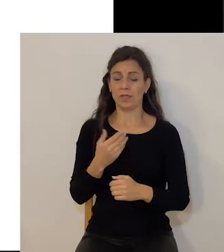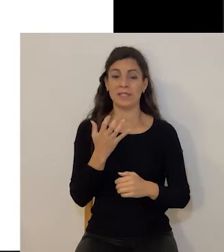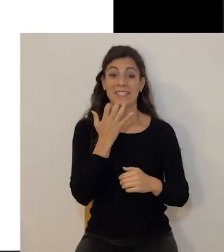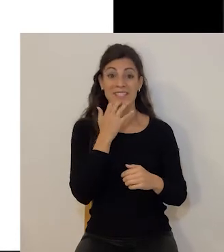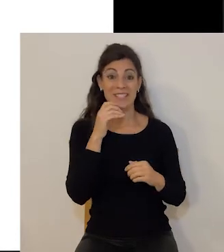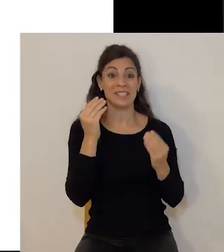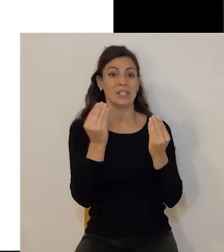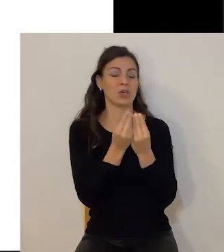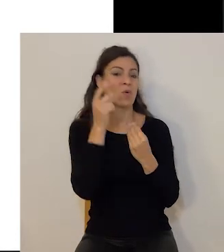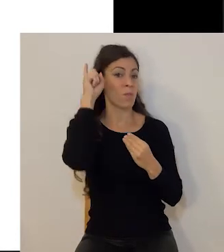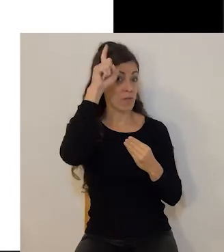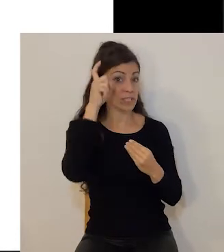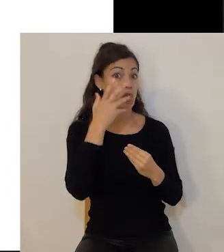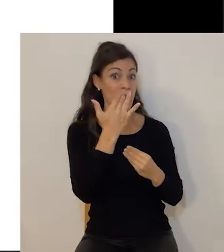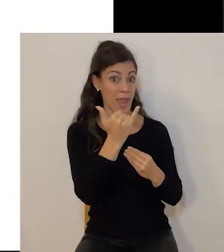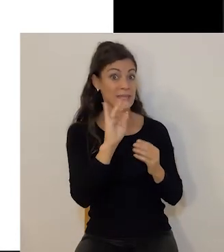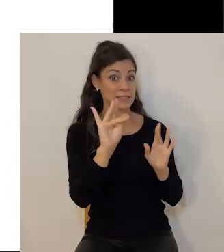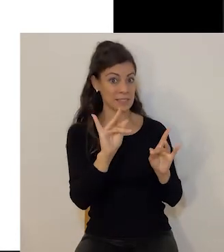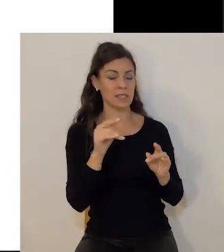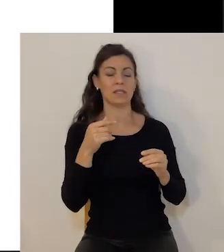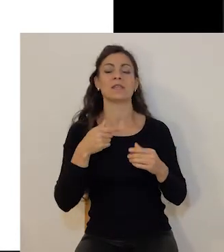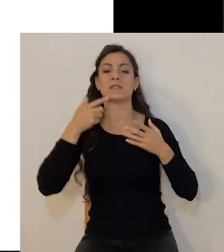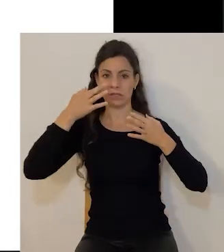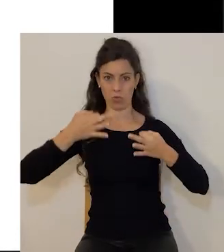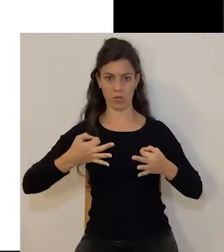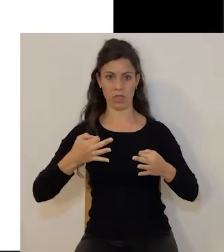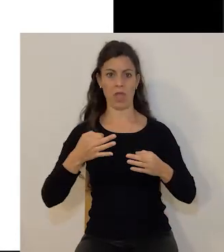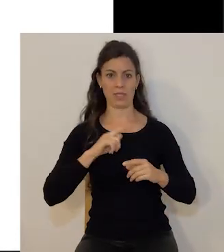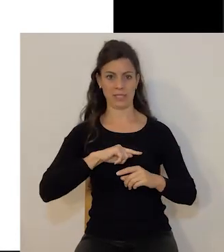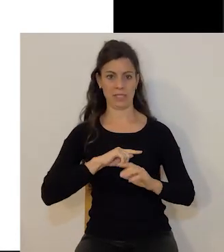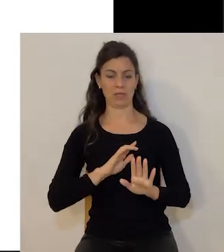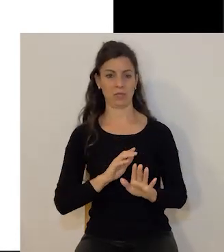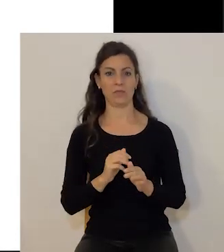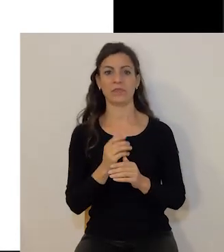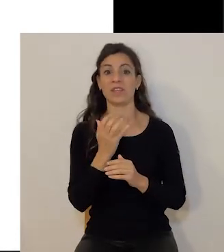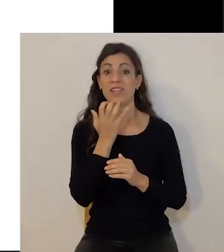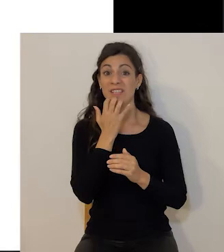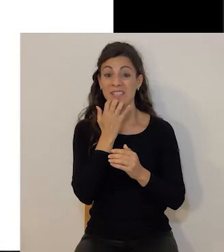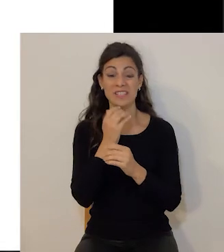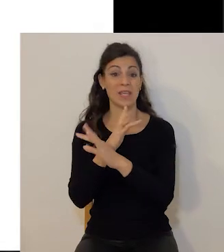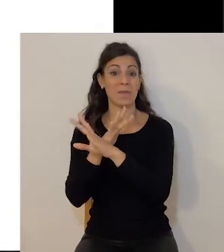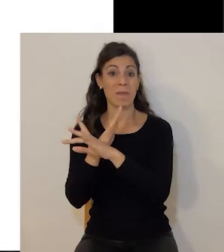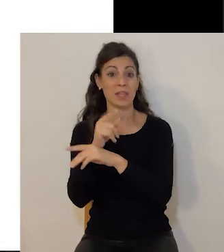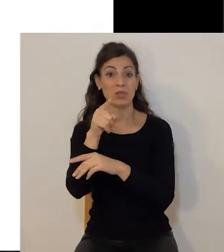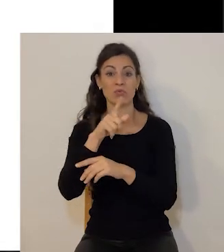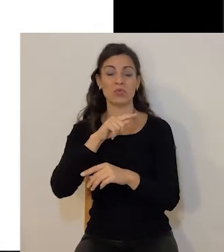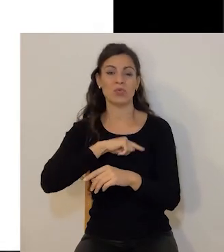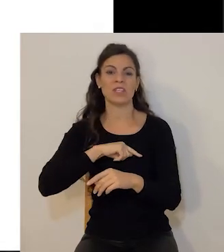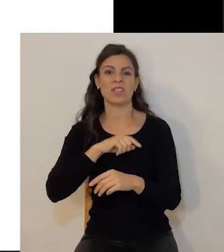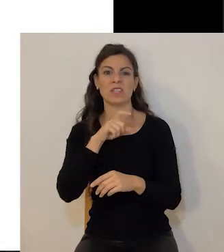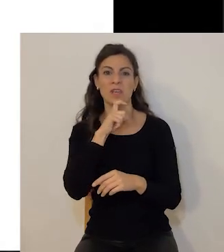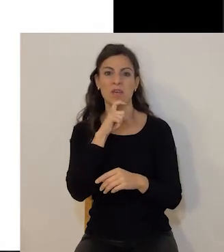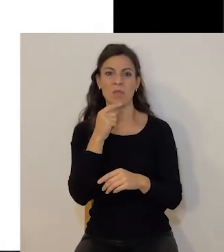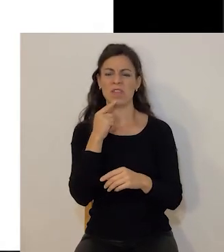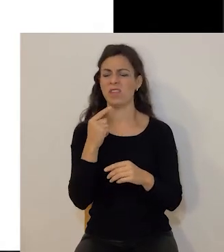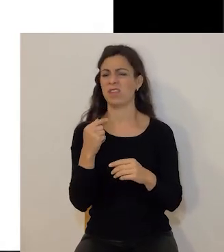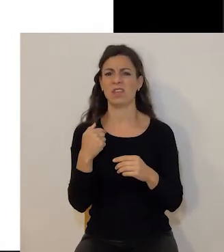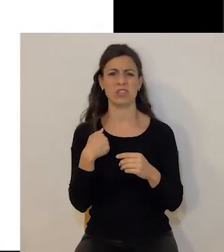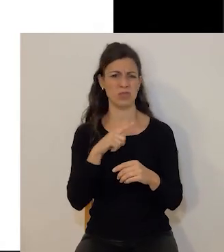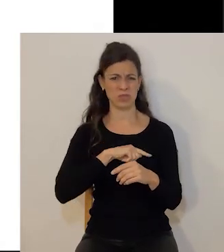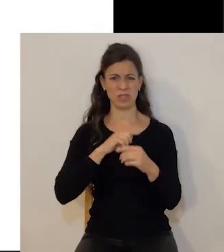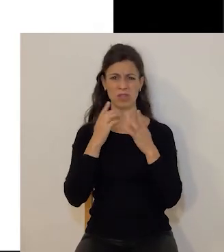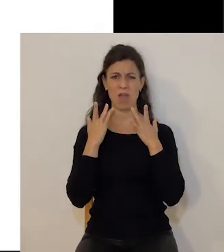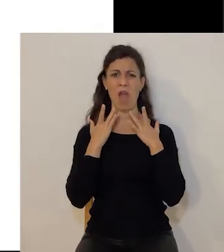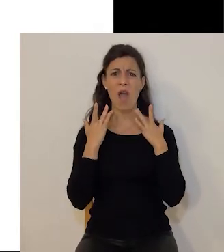profesora, seguridad. ¿Y cómo te sientes cuando estás en el patio? Me elige asco. Y yo le